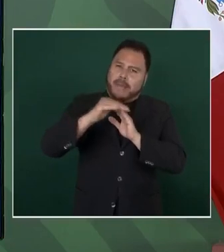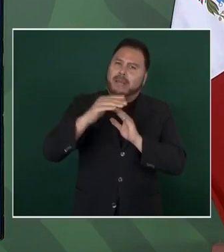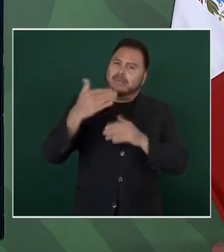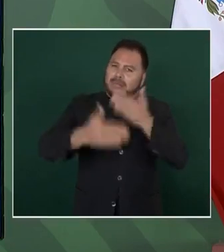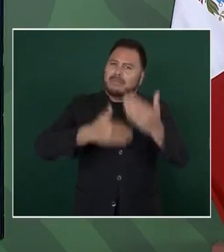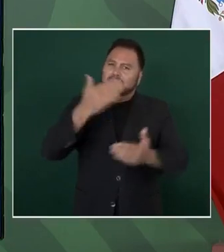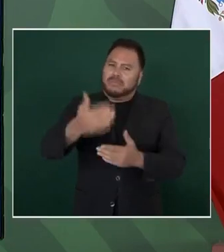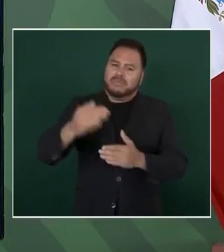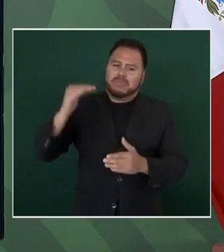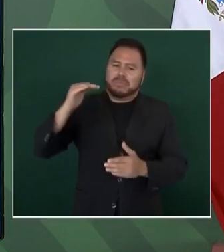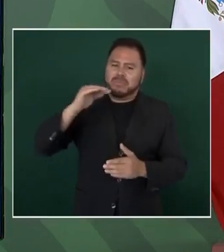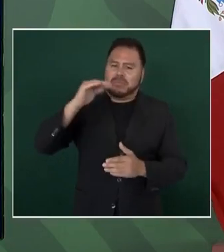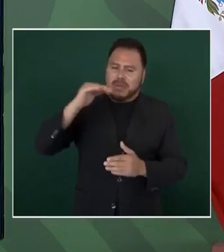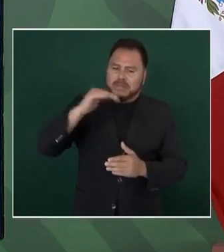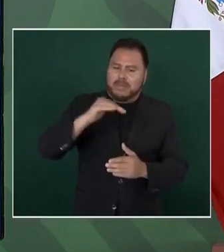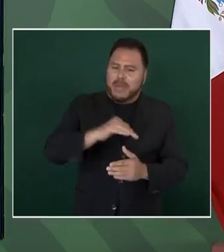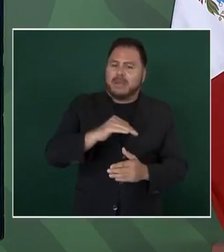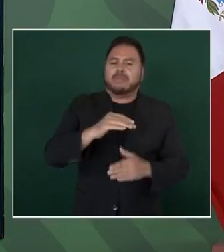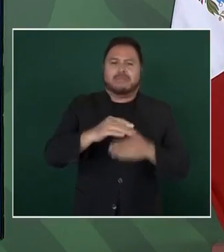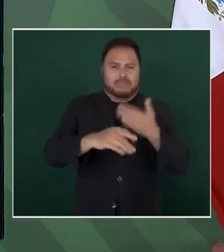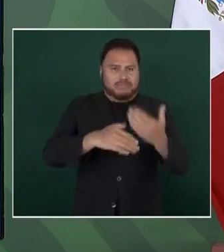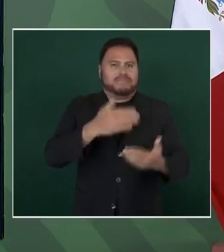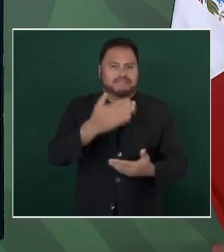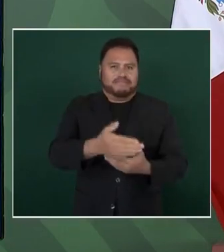a bajar,